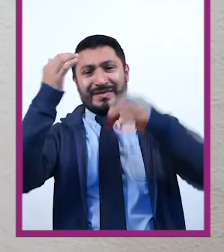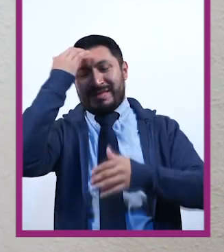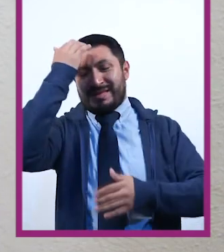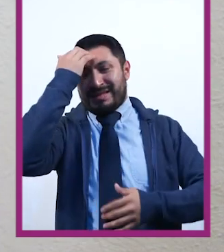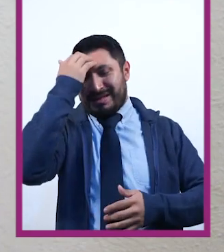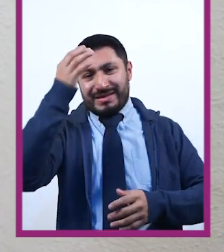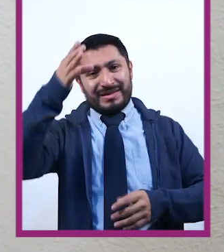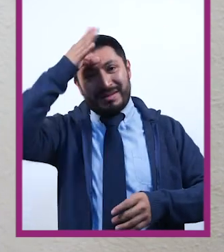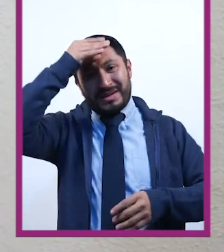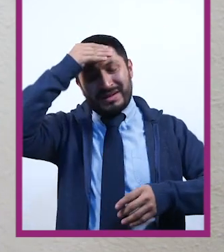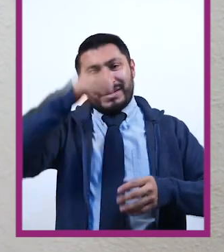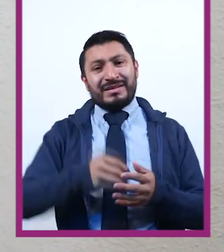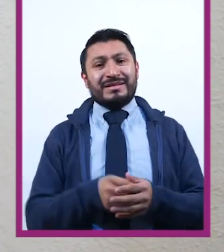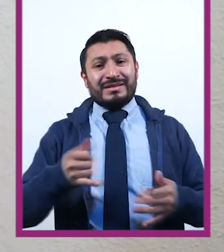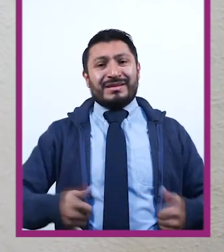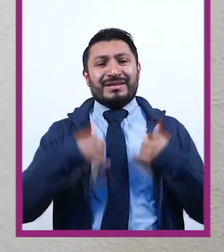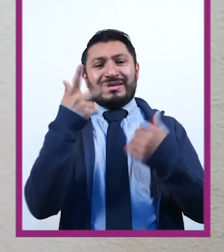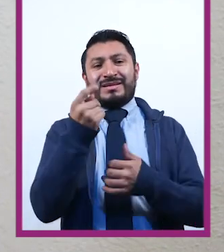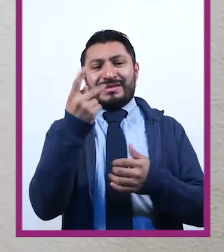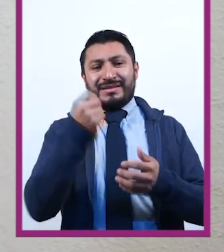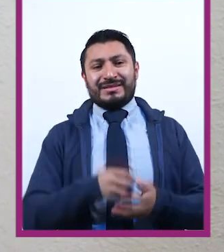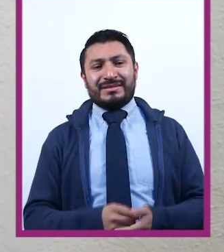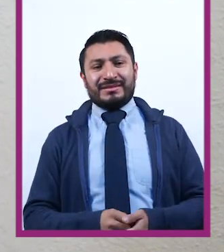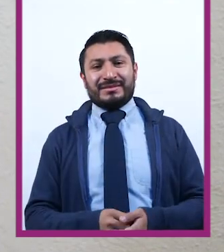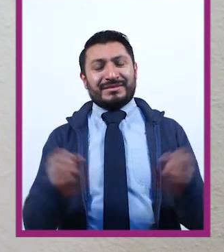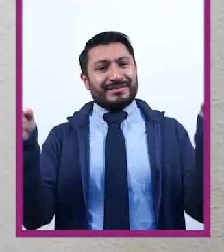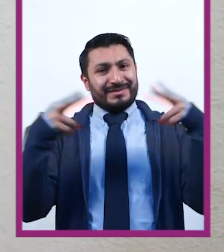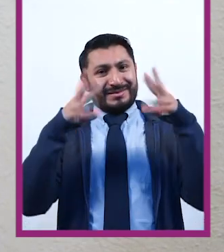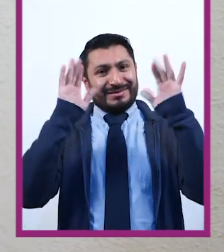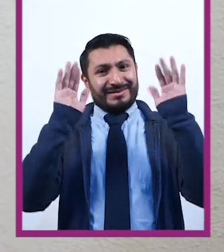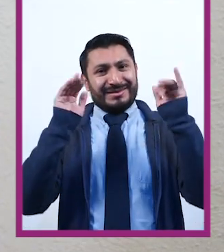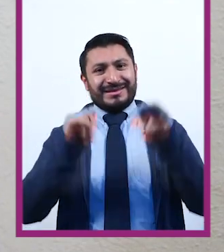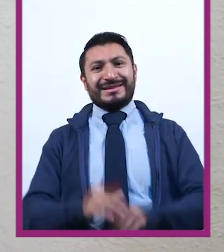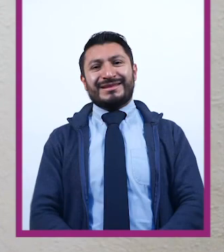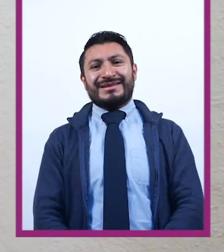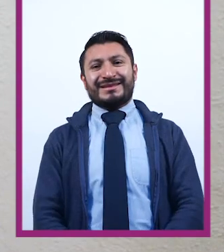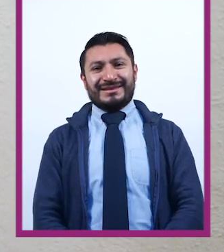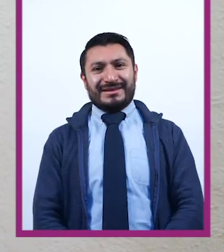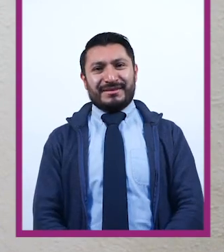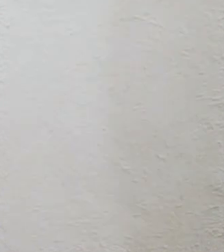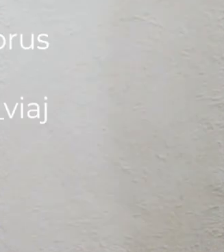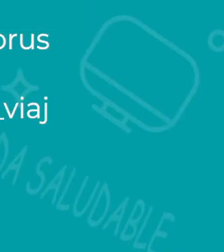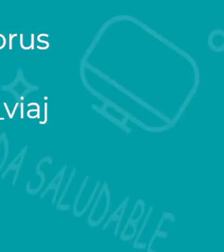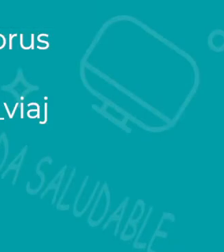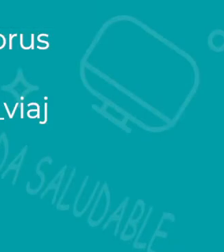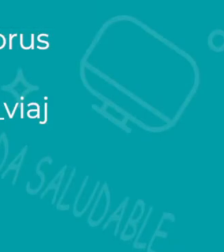de reflexión y construcción de conocimiento. Jóvenes en TV. Hasta la próxima.